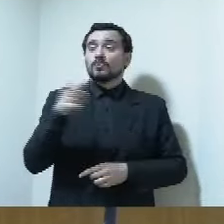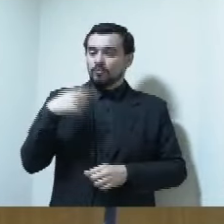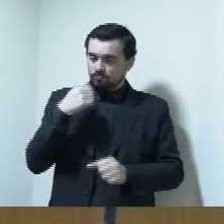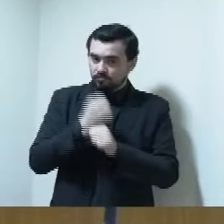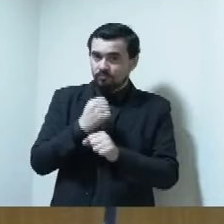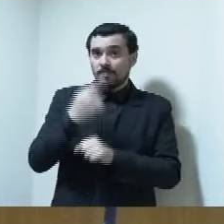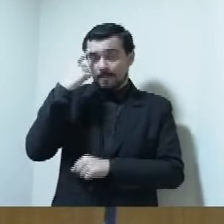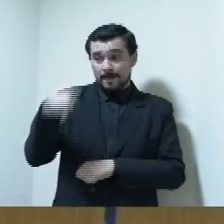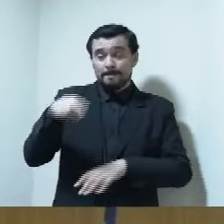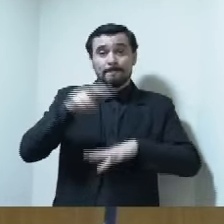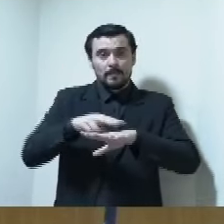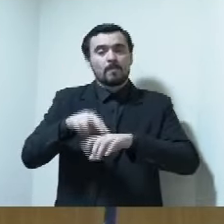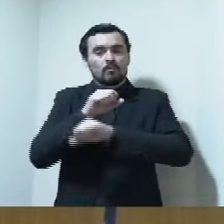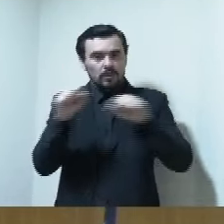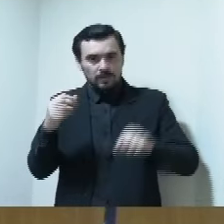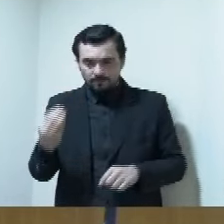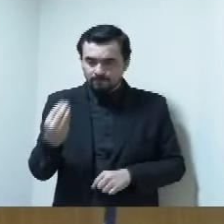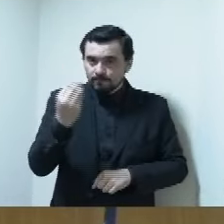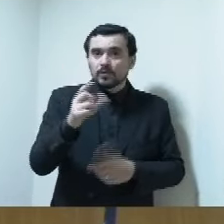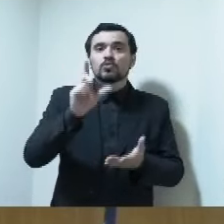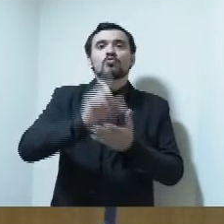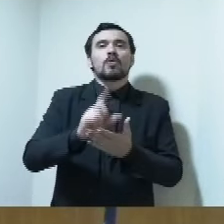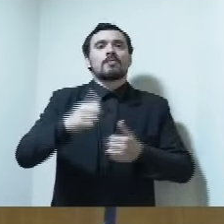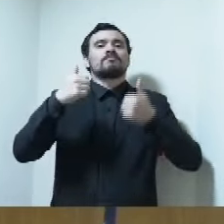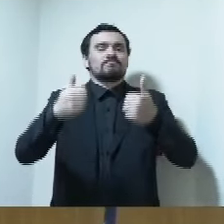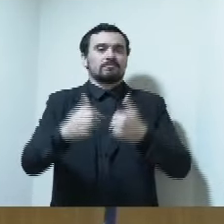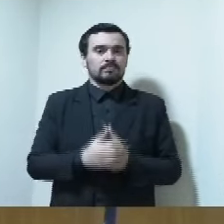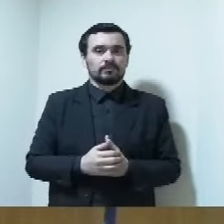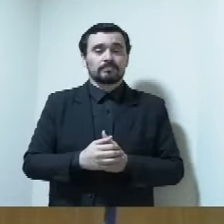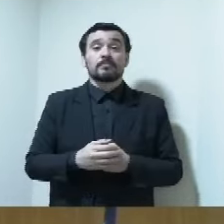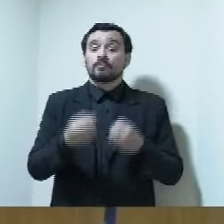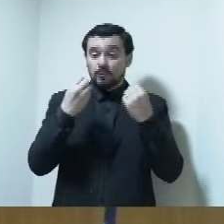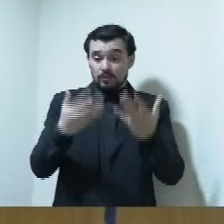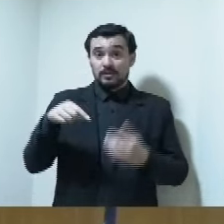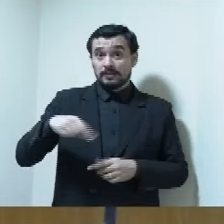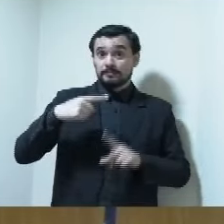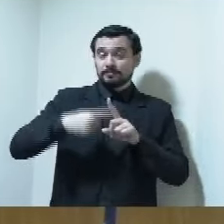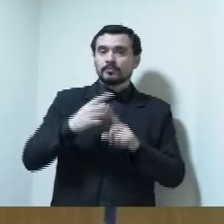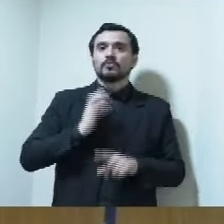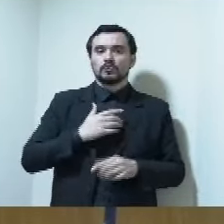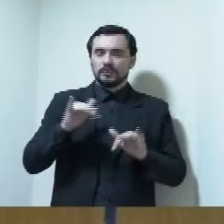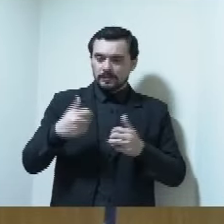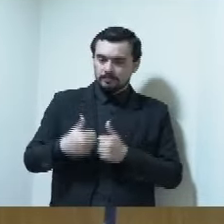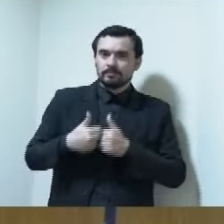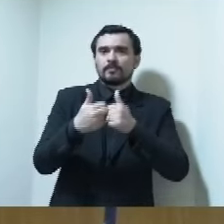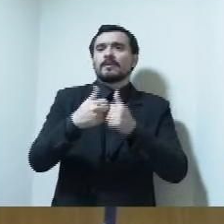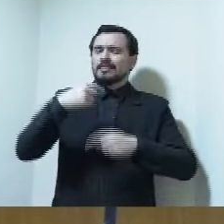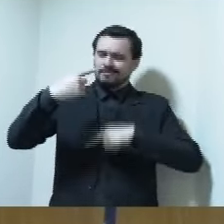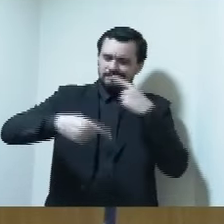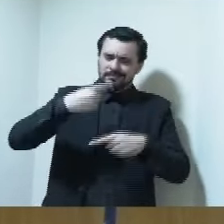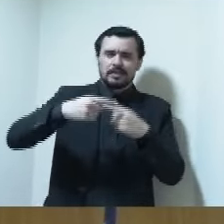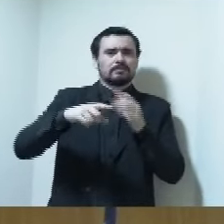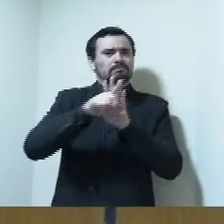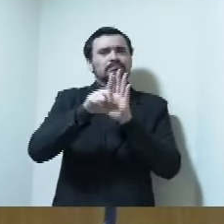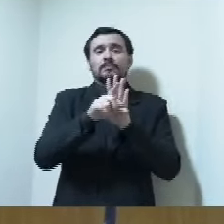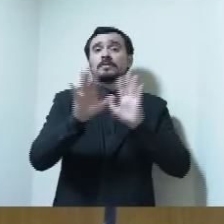para que el Paraguay ocupe el sitial que se merece. Por eso es que en estos meses avanzamos con reformas profundas,